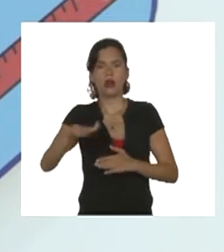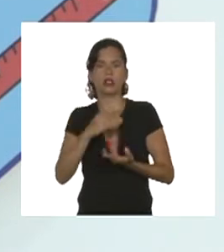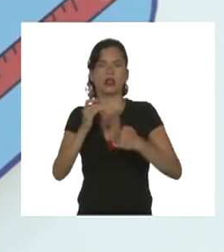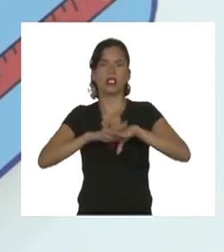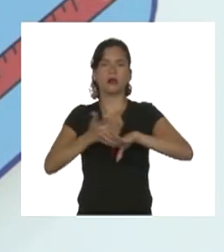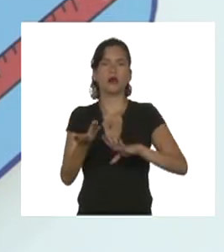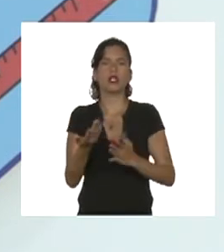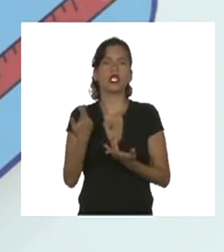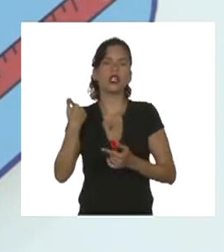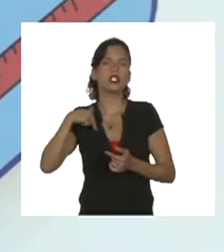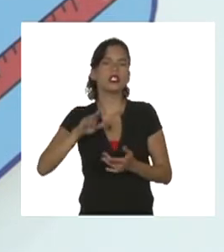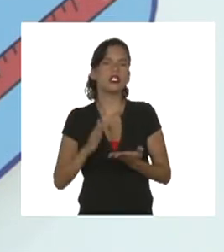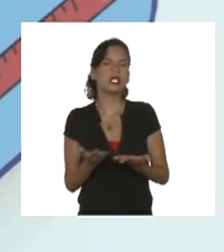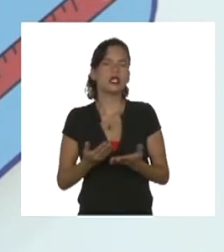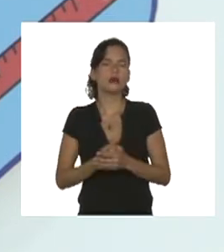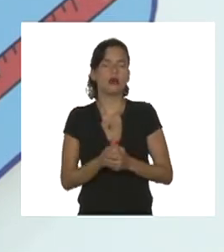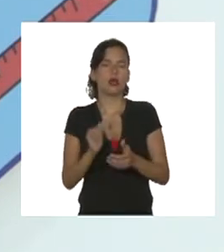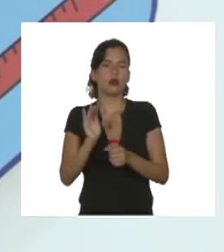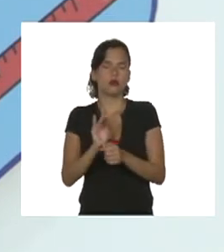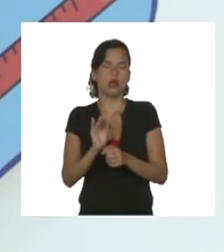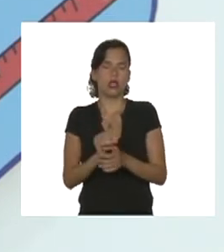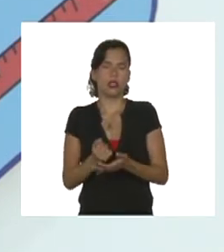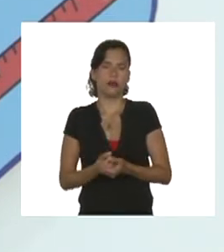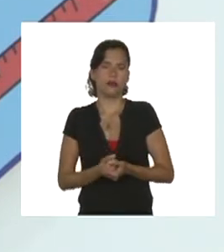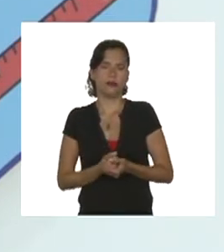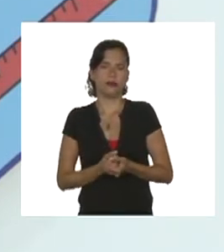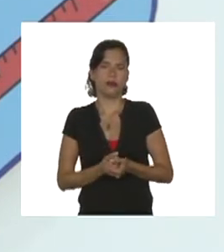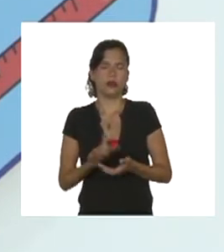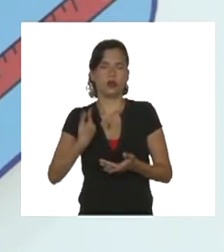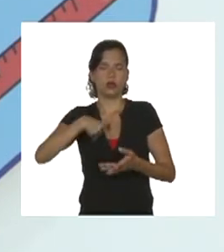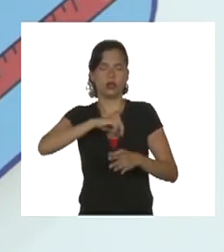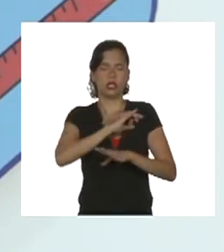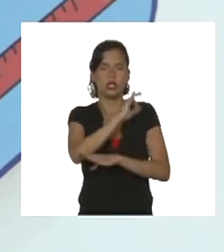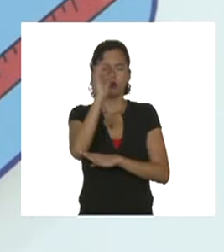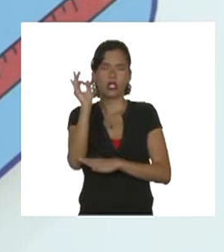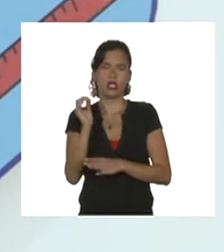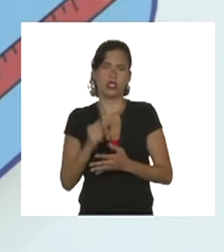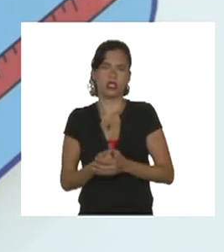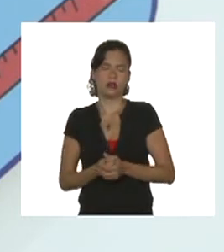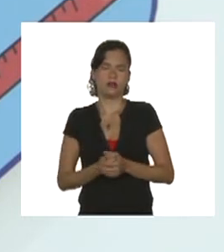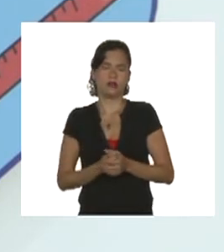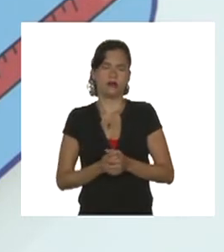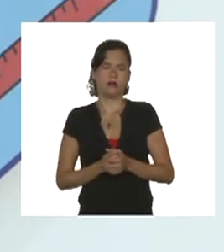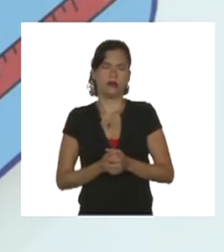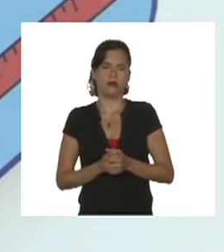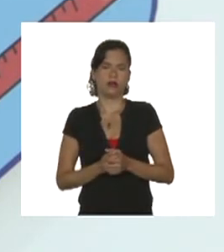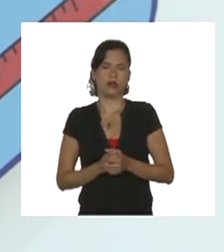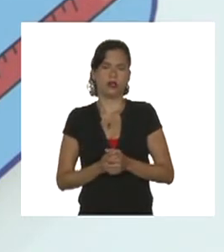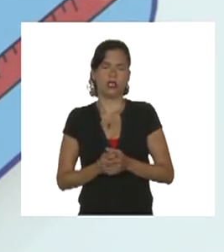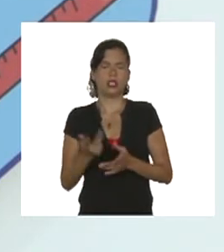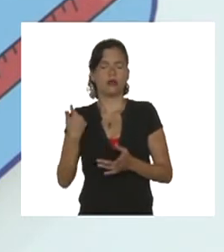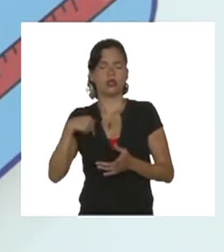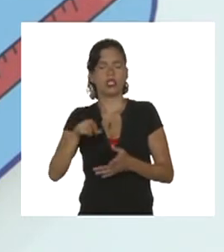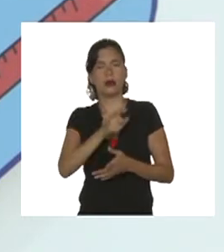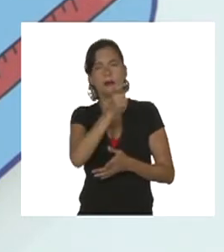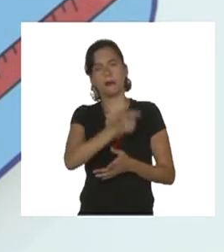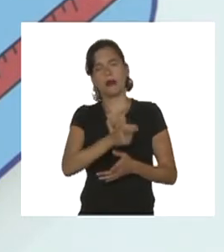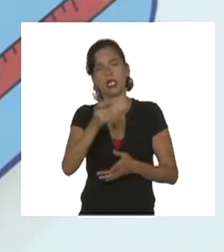qué debemos conservar, proteger nuestro ambiente, nuestro ecosistema. Entonces debemos ser